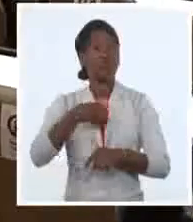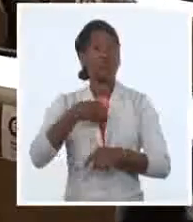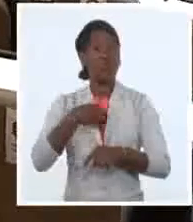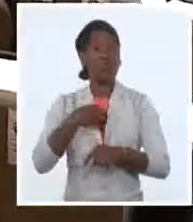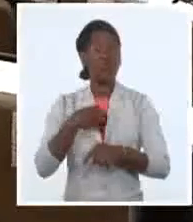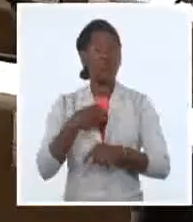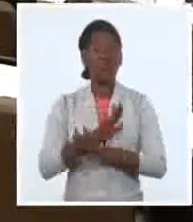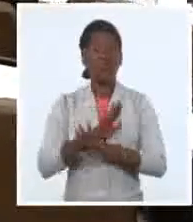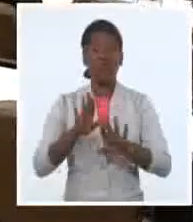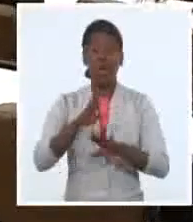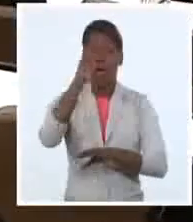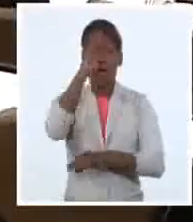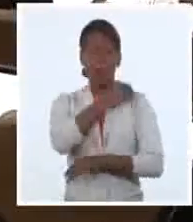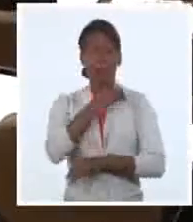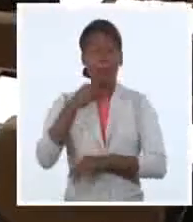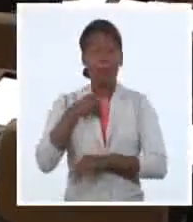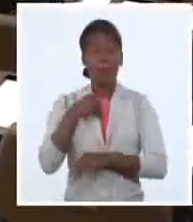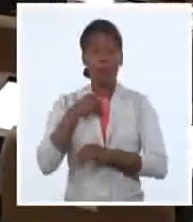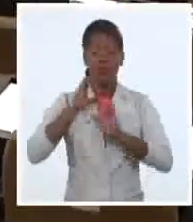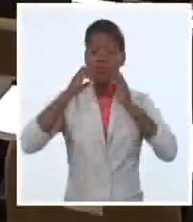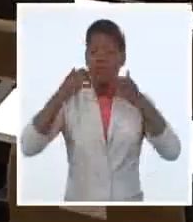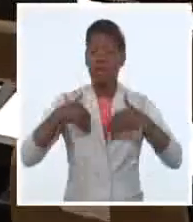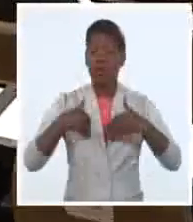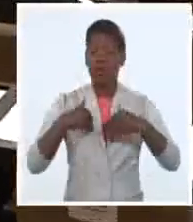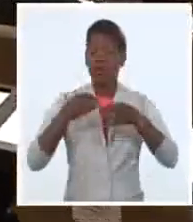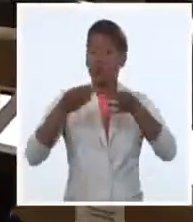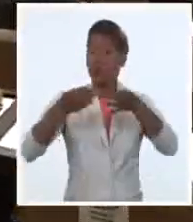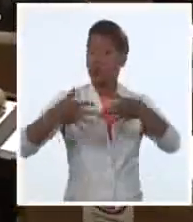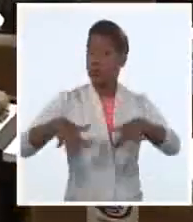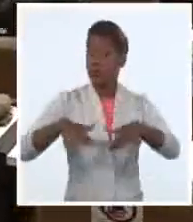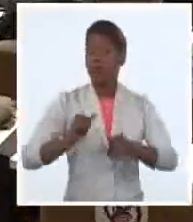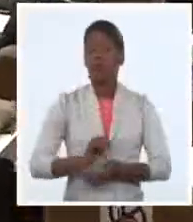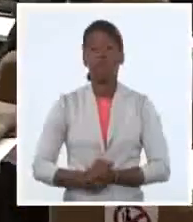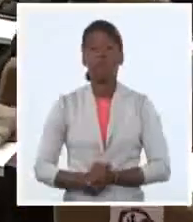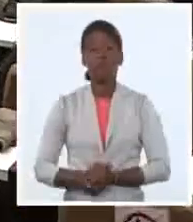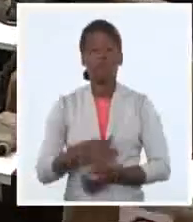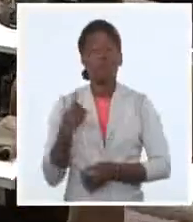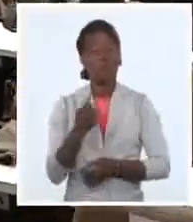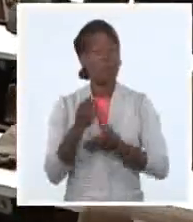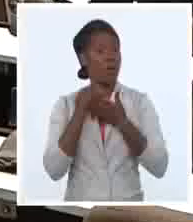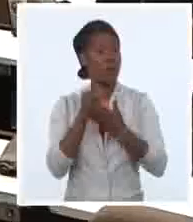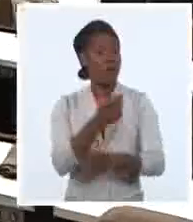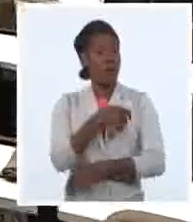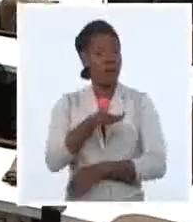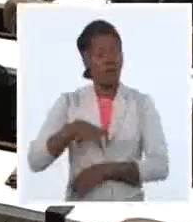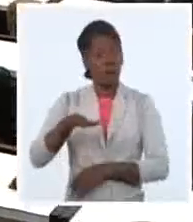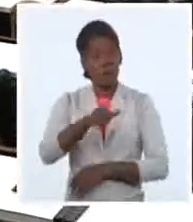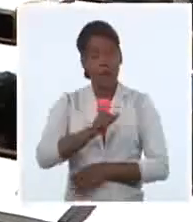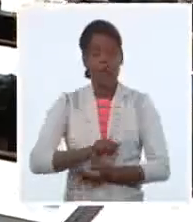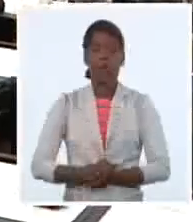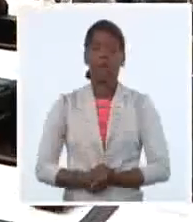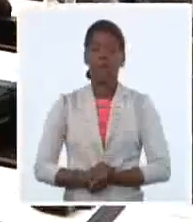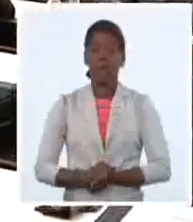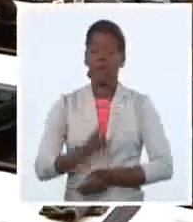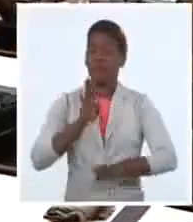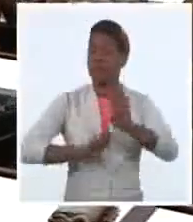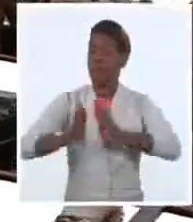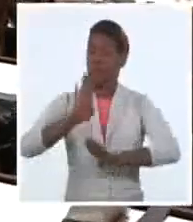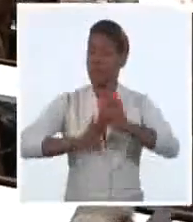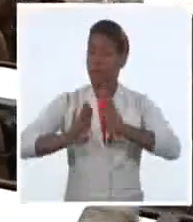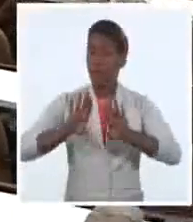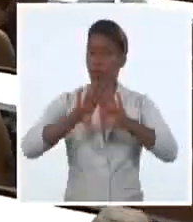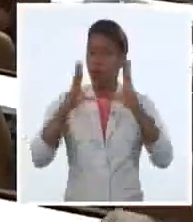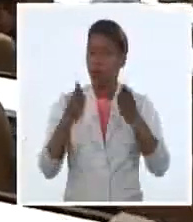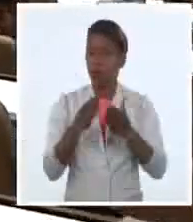gratuito, capaz de disponer de potencialidades científicas que en muy poco tiempo nos pusieron a la vanguardia mundial en la investigación